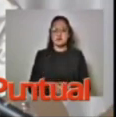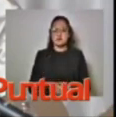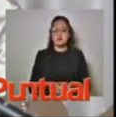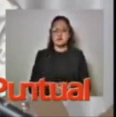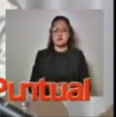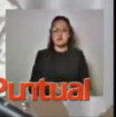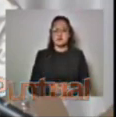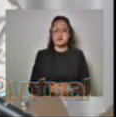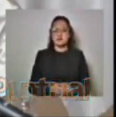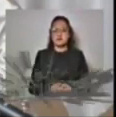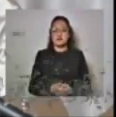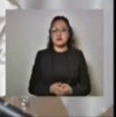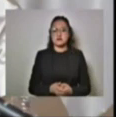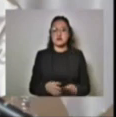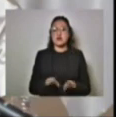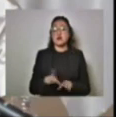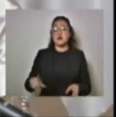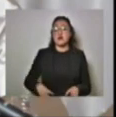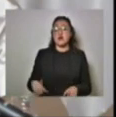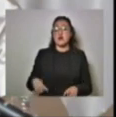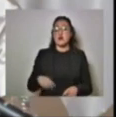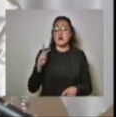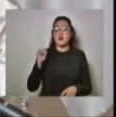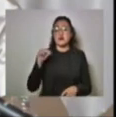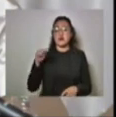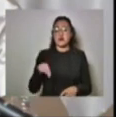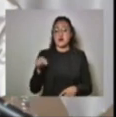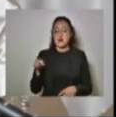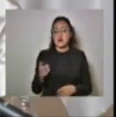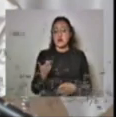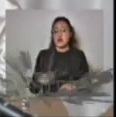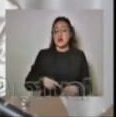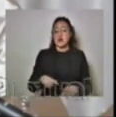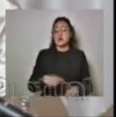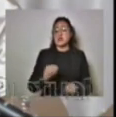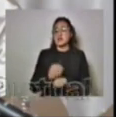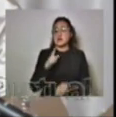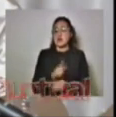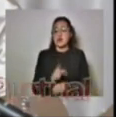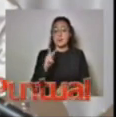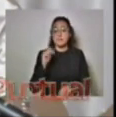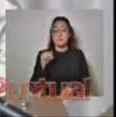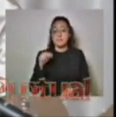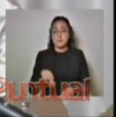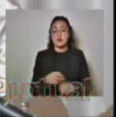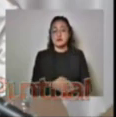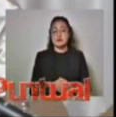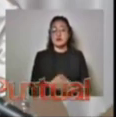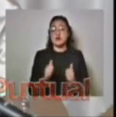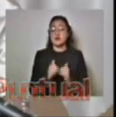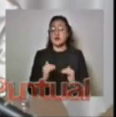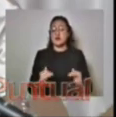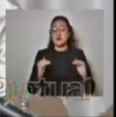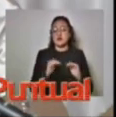básicamente por los gobiernos panistas, gobiernos estatales panistas, con niveles